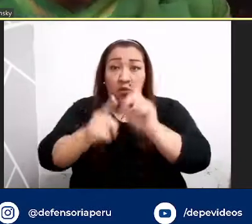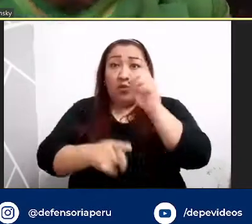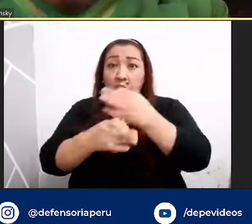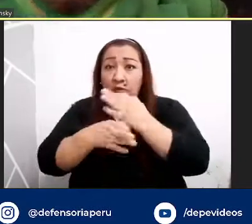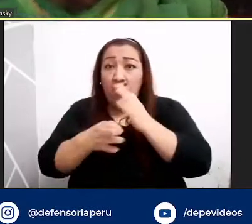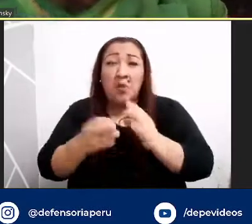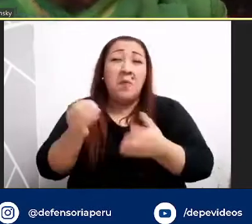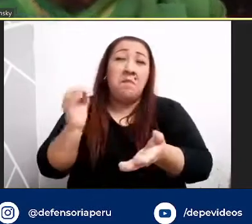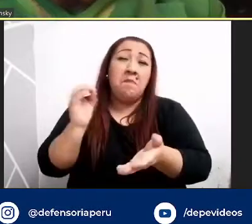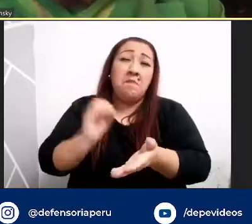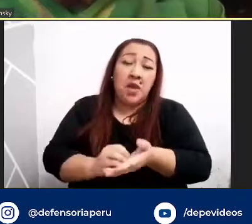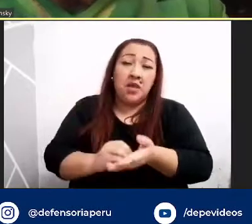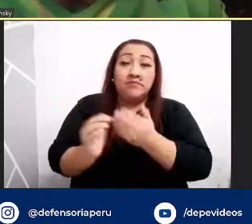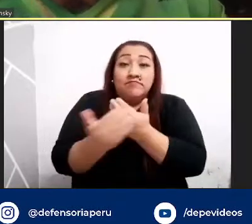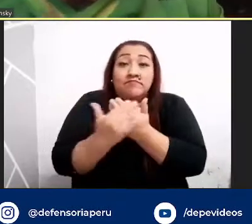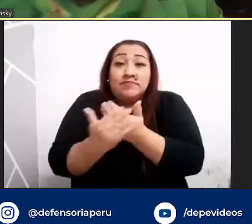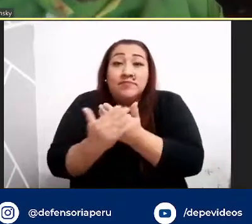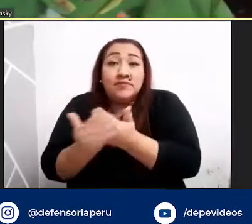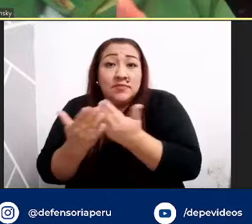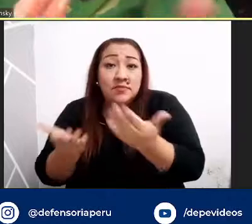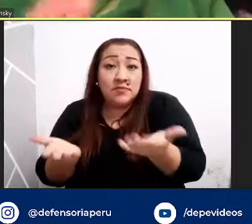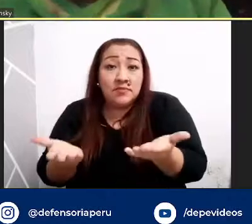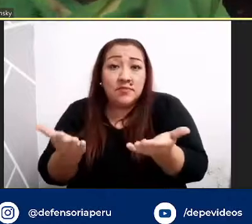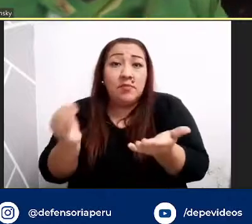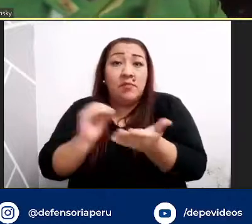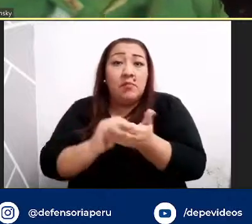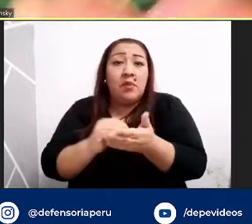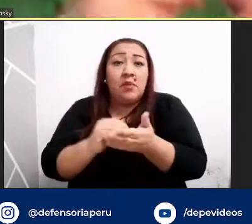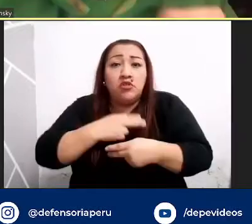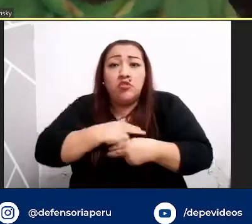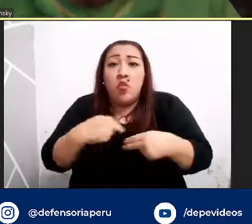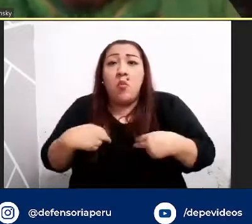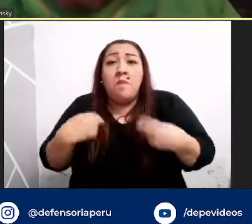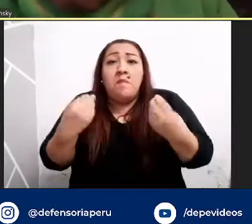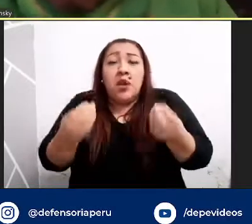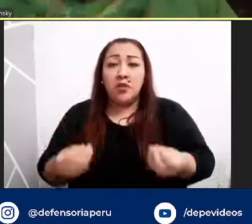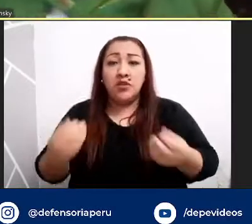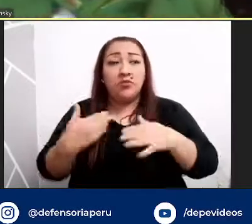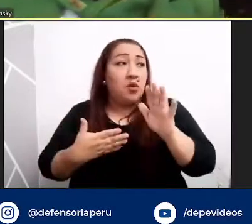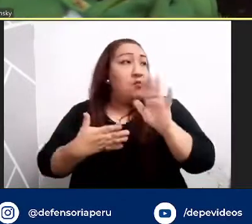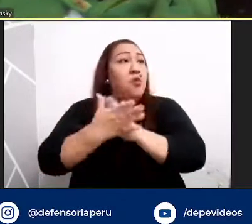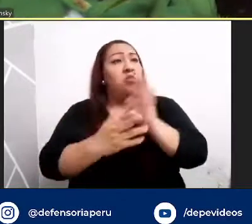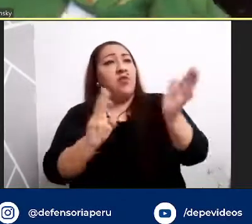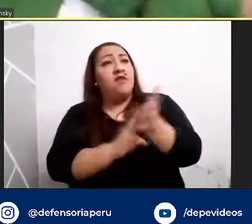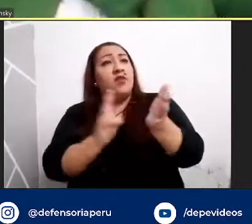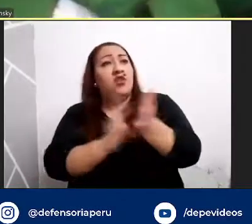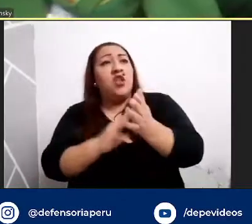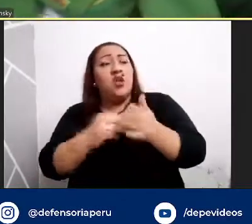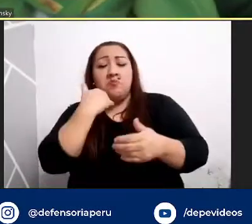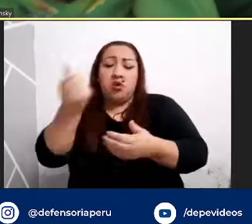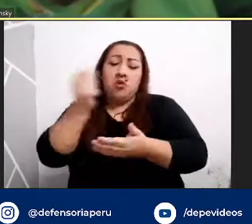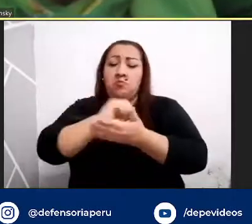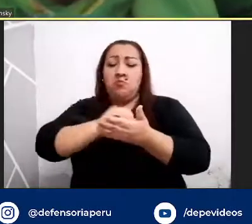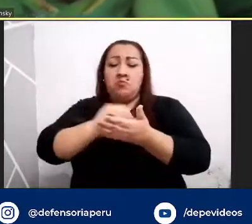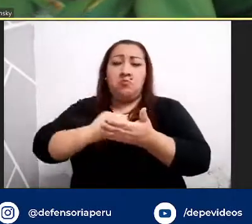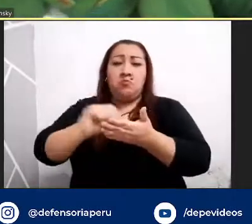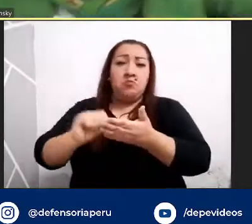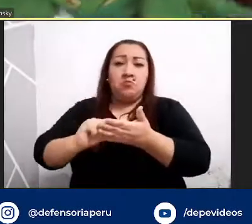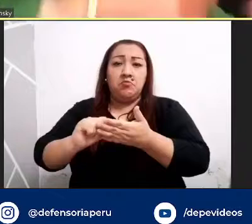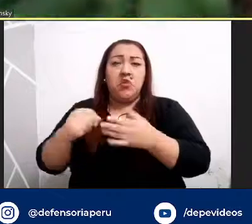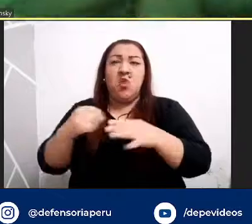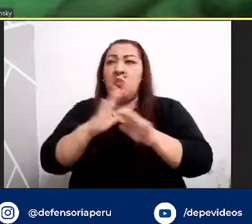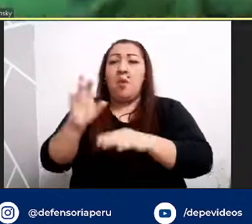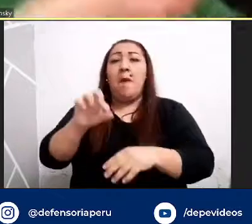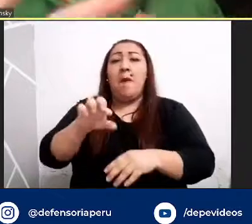más cercana, más humana, más. Me voy a la Defensoría y escribo lo que me pasa. No voy a ir a Palacio de Gobierno